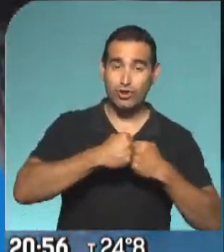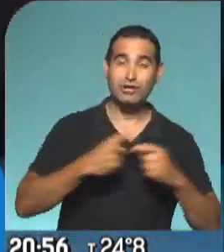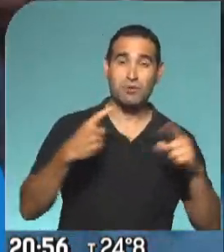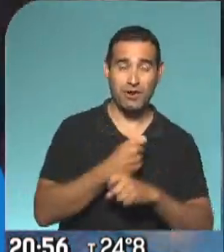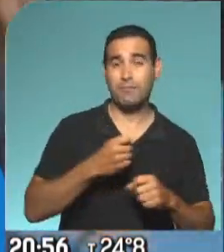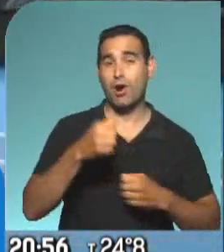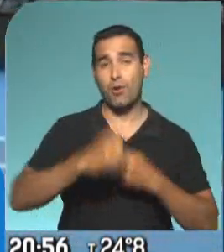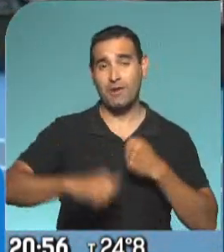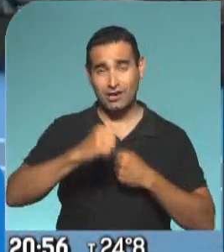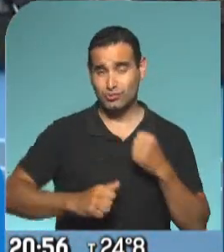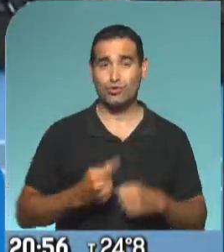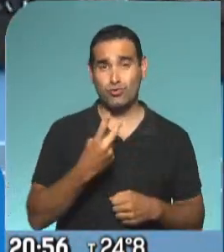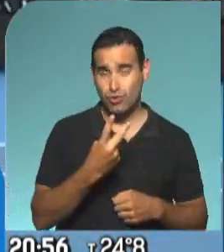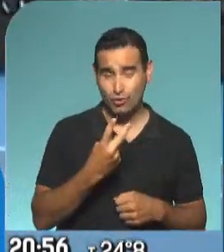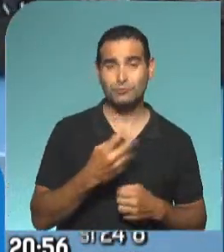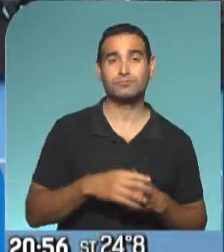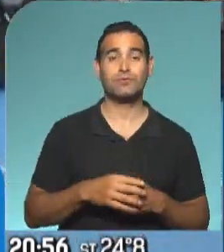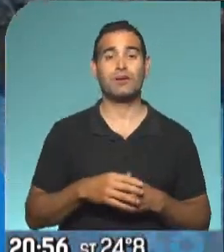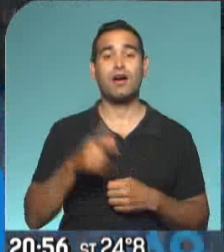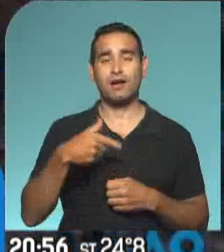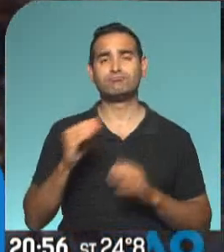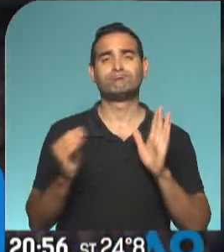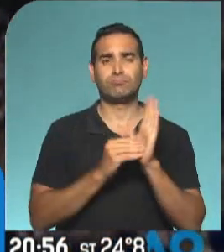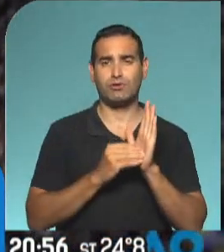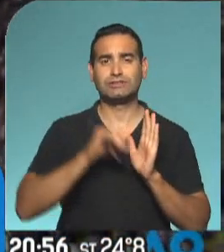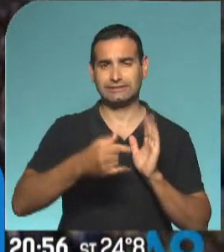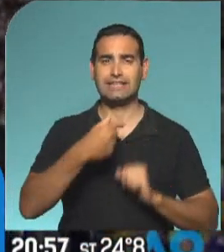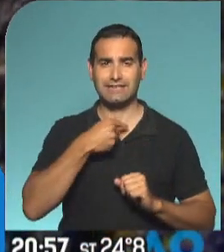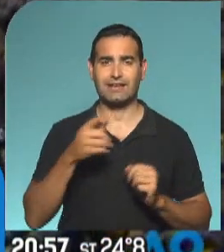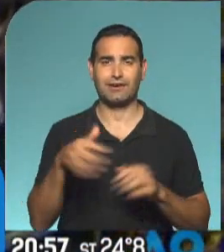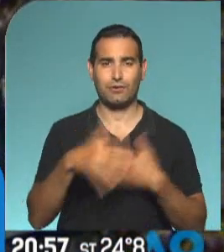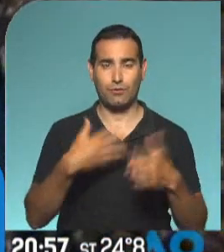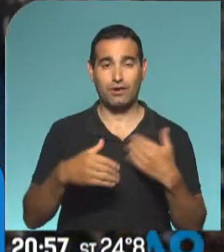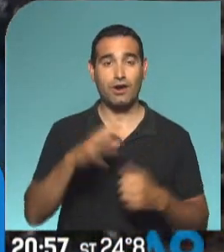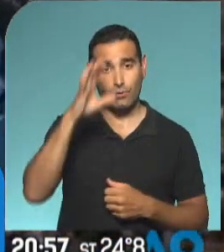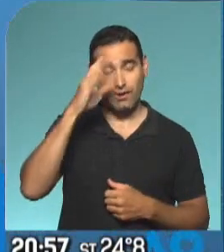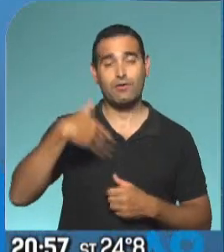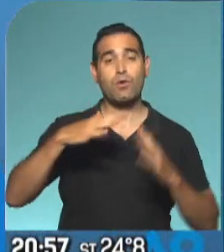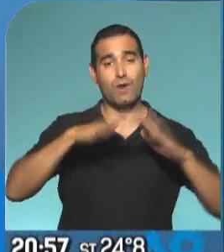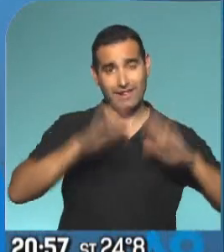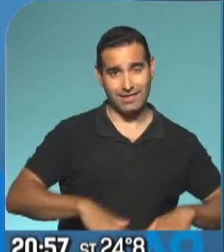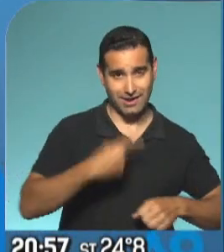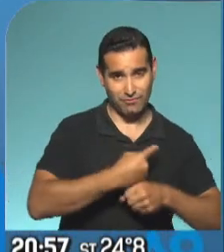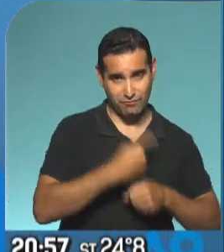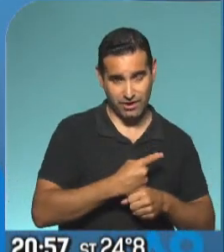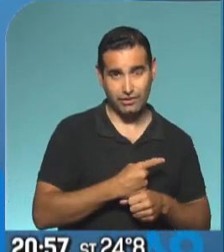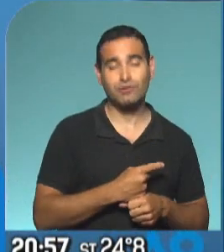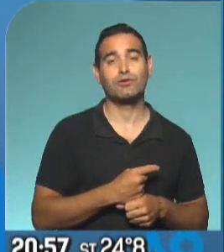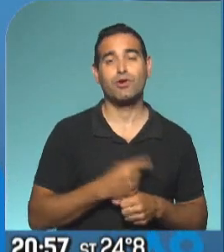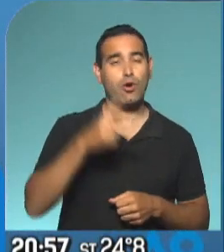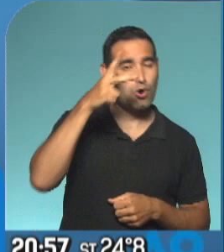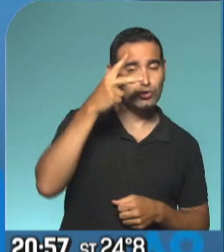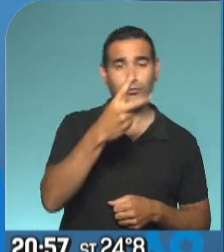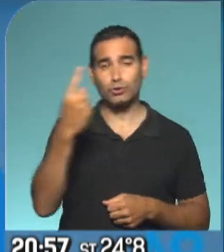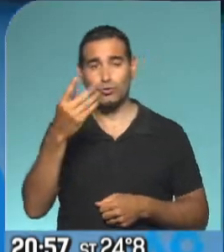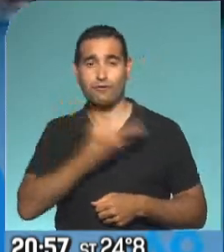operación durante el año. Se inscribió en la nómina para poder estar presente. Recordamos que habrá cuarentena previa. El torneo va del 8 al 21